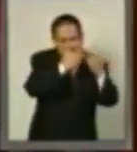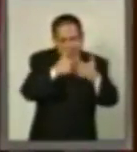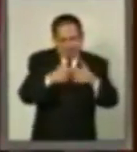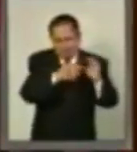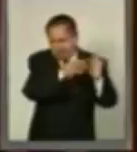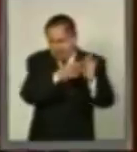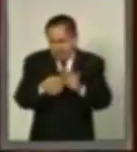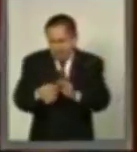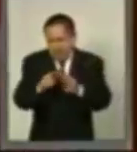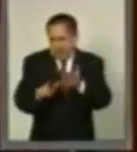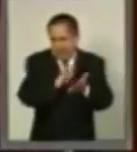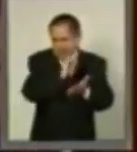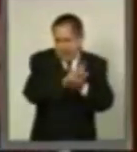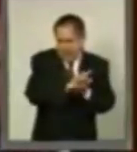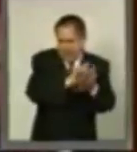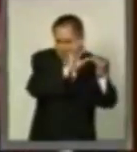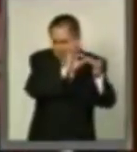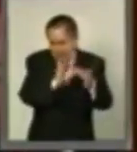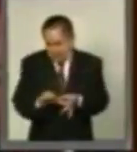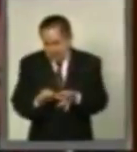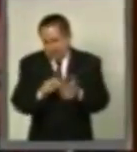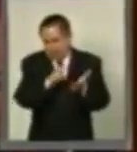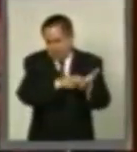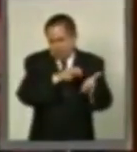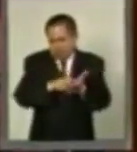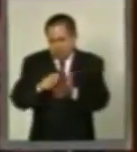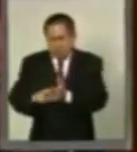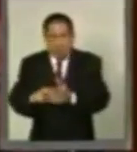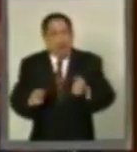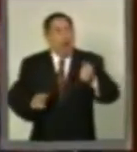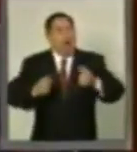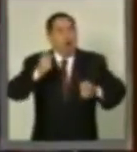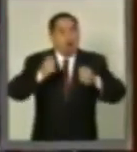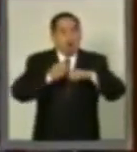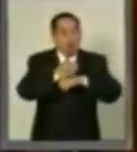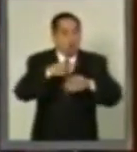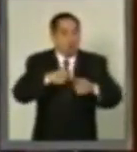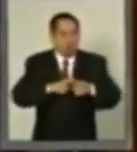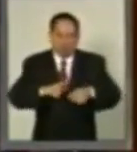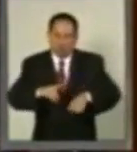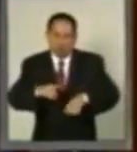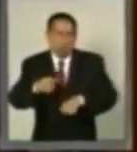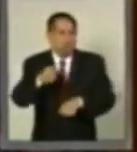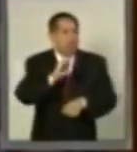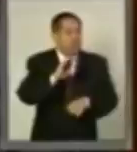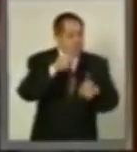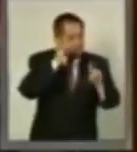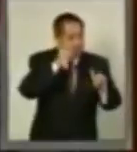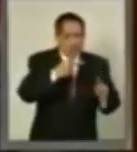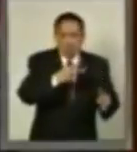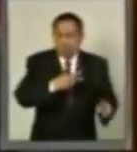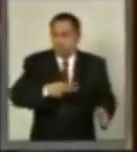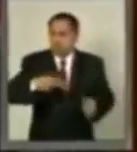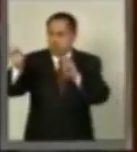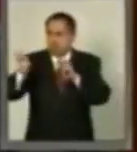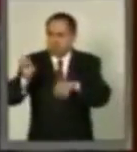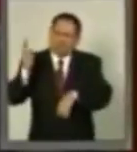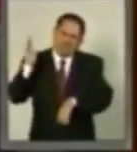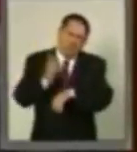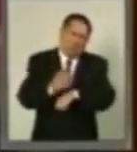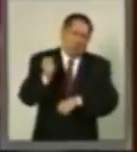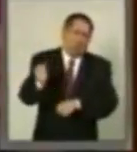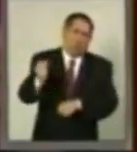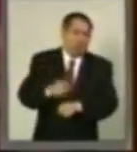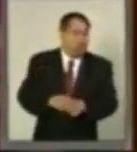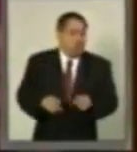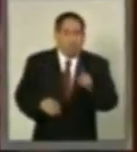legislación al respecto. Hay estados que todavía castigan más el robo de ganado que la